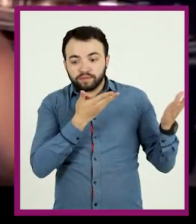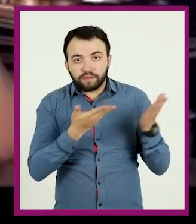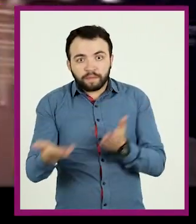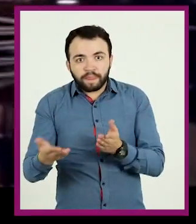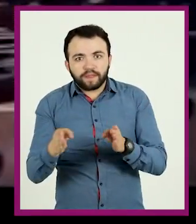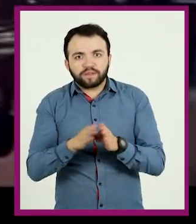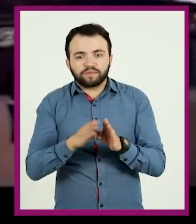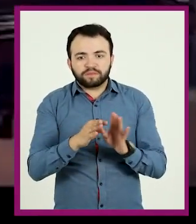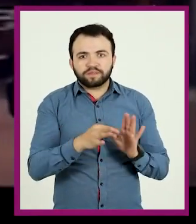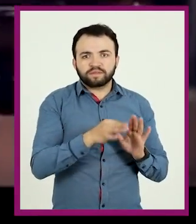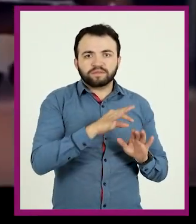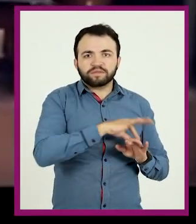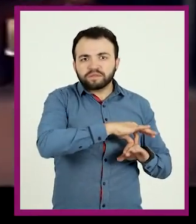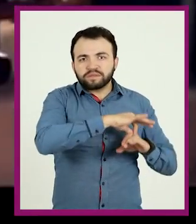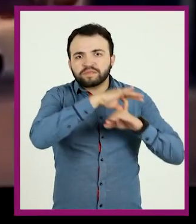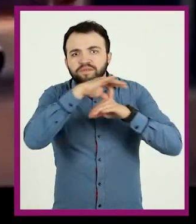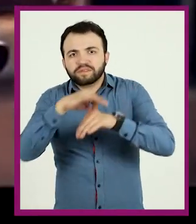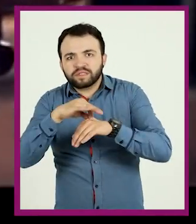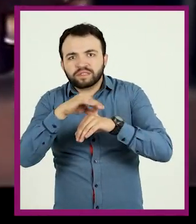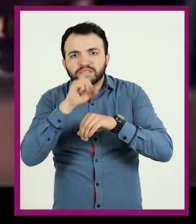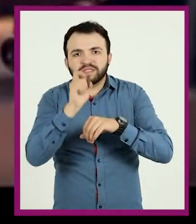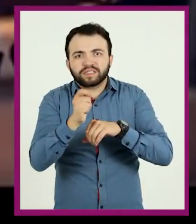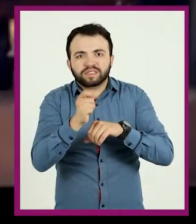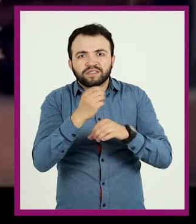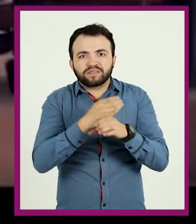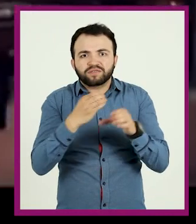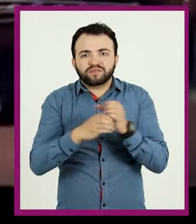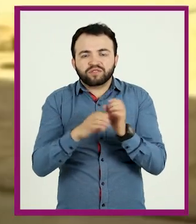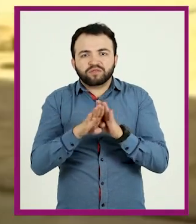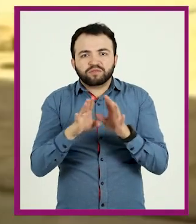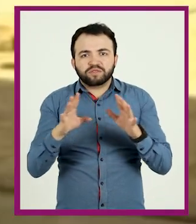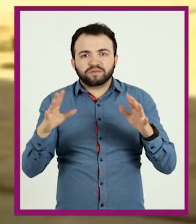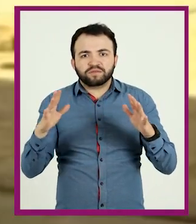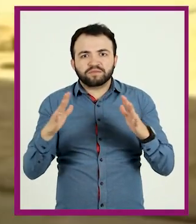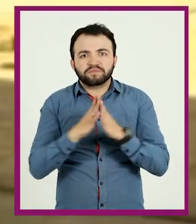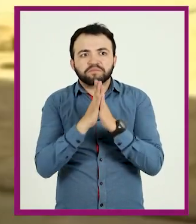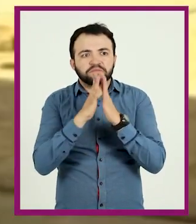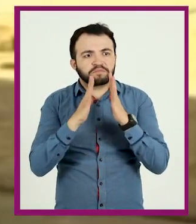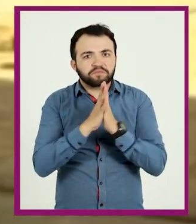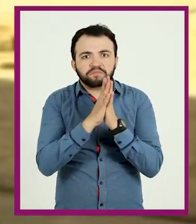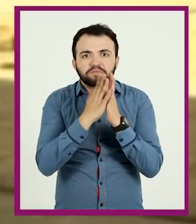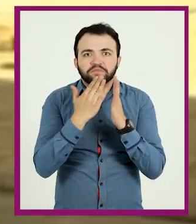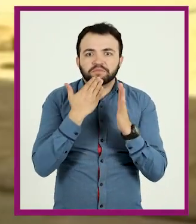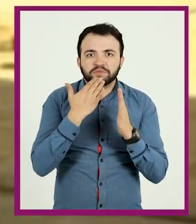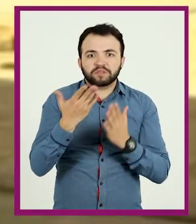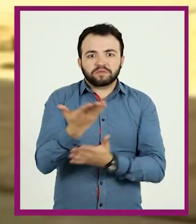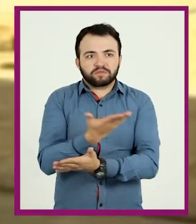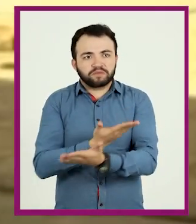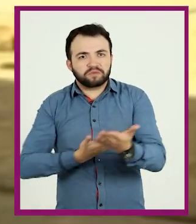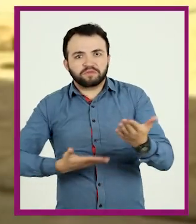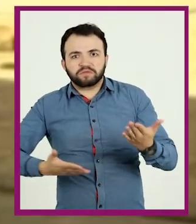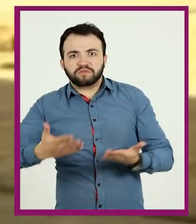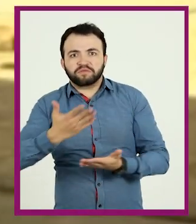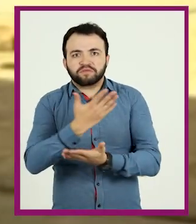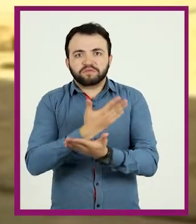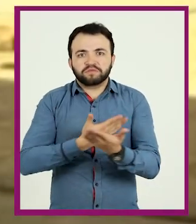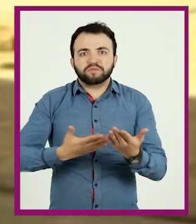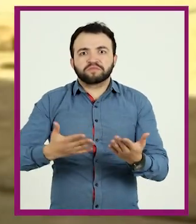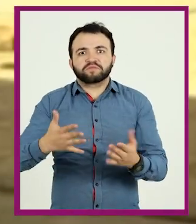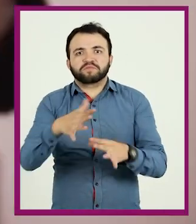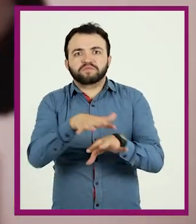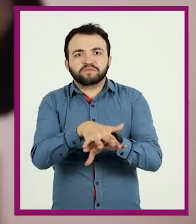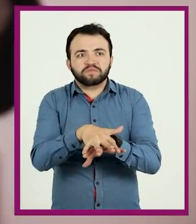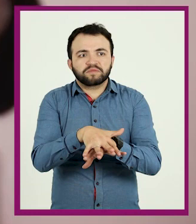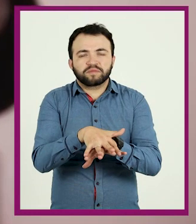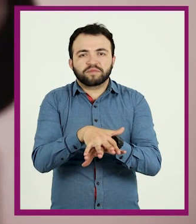las tradiciones musicales que se habían desarrollado a partir de una raíz común, pero que a lo largo de los siglos se habían fusionado